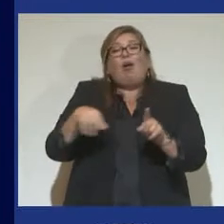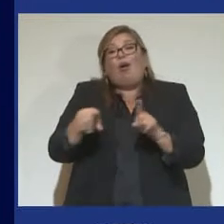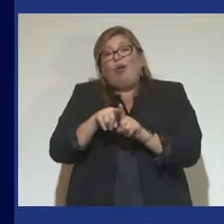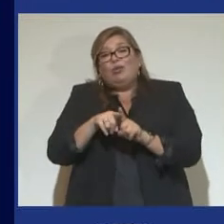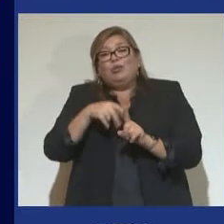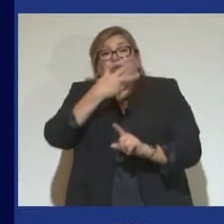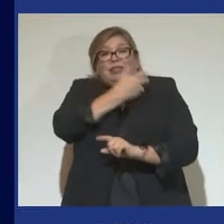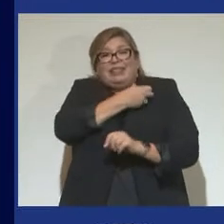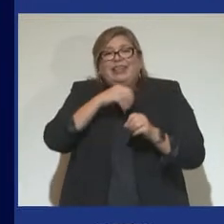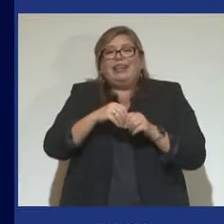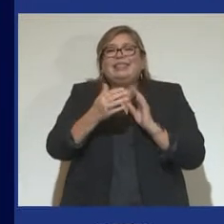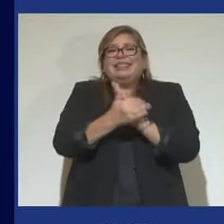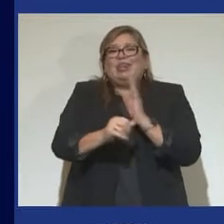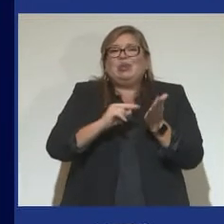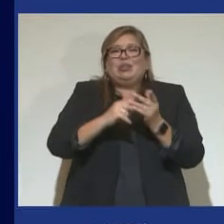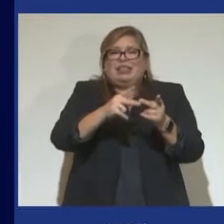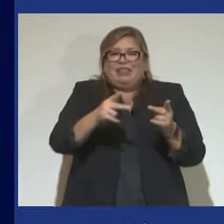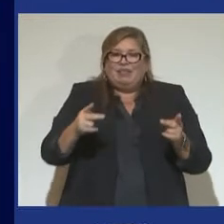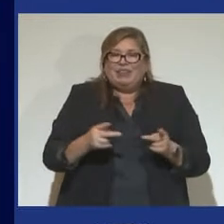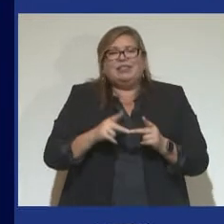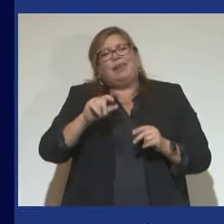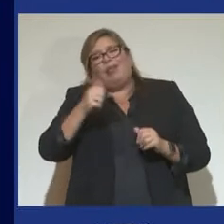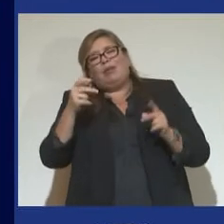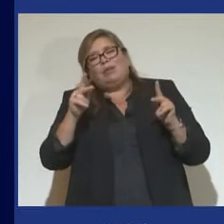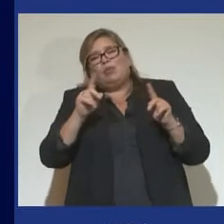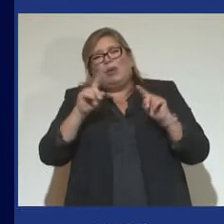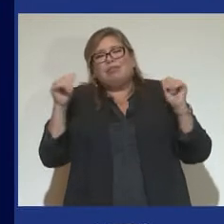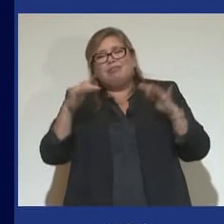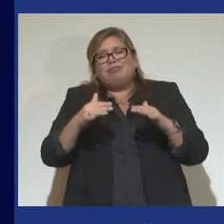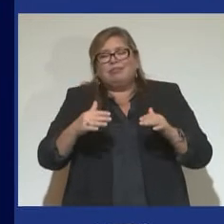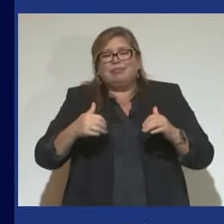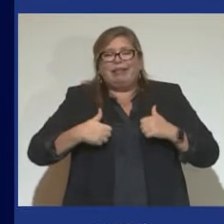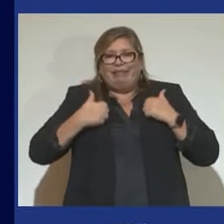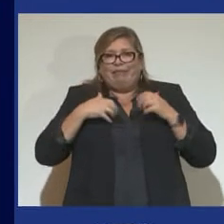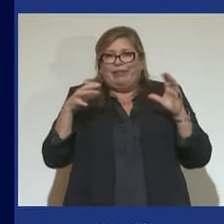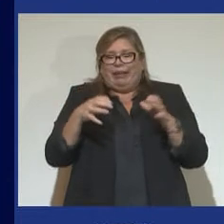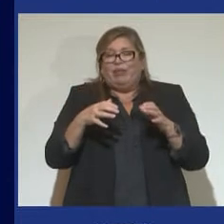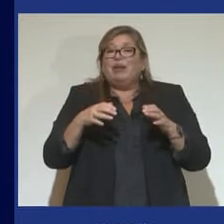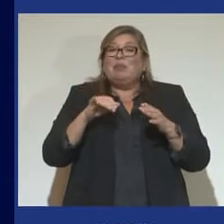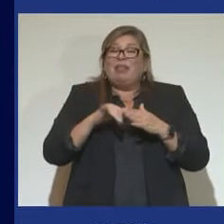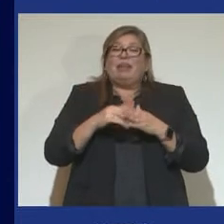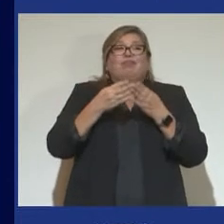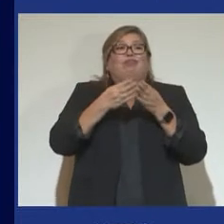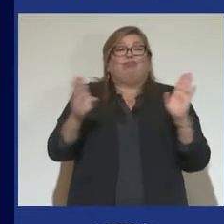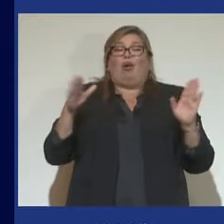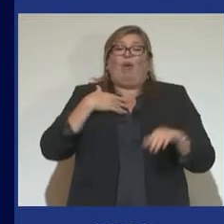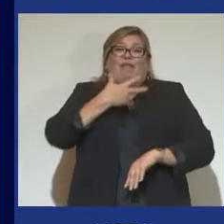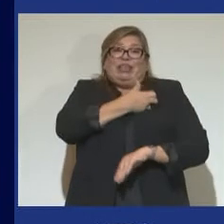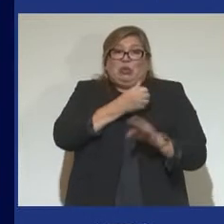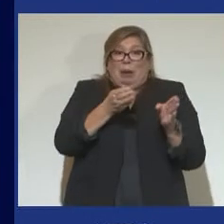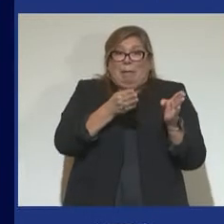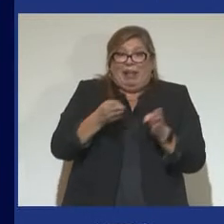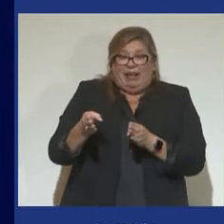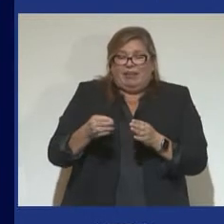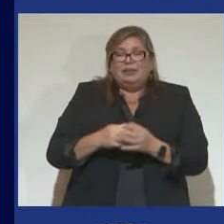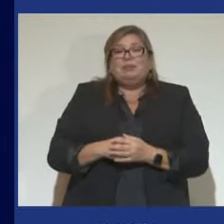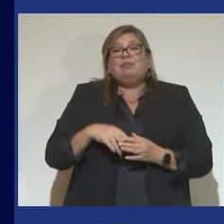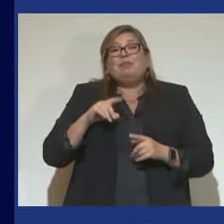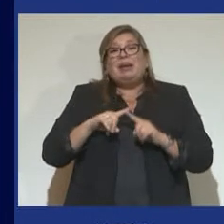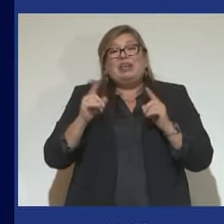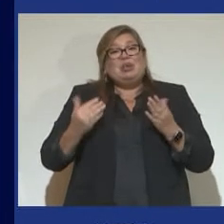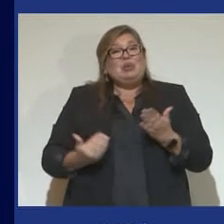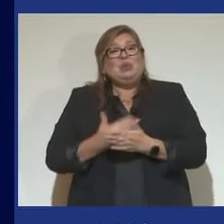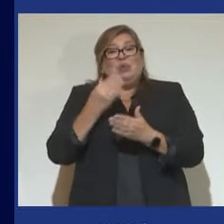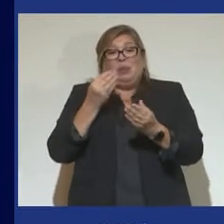centros de enfermería especializada y en los centros de casas hogar para personas mayores esto es parte del programa pero este